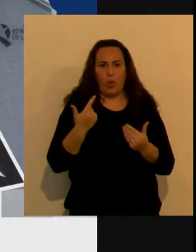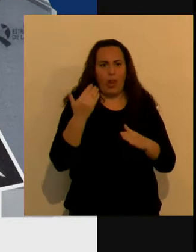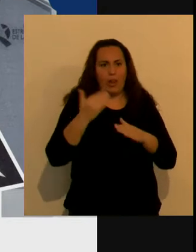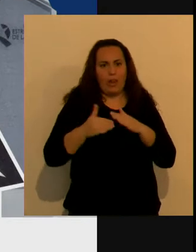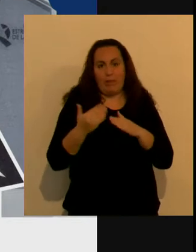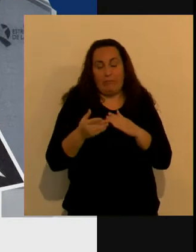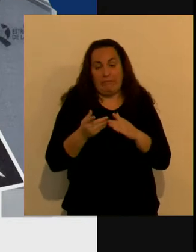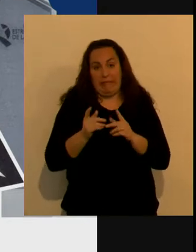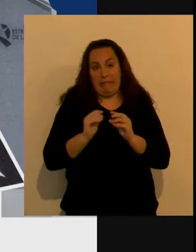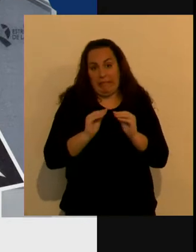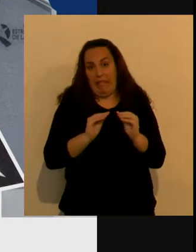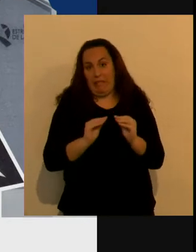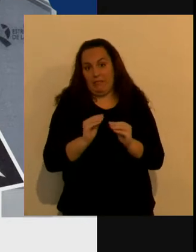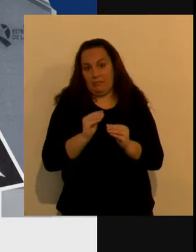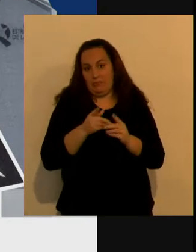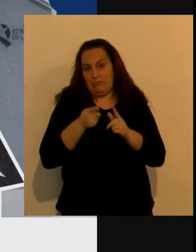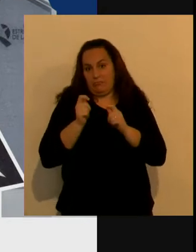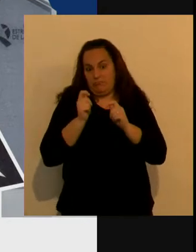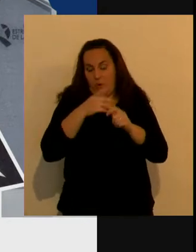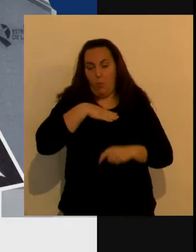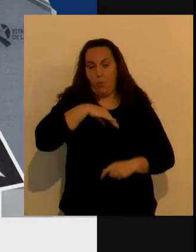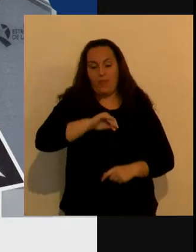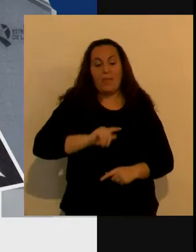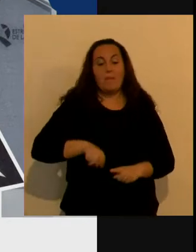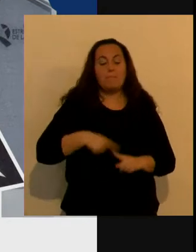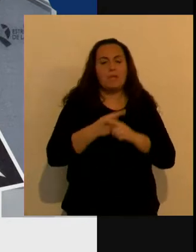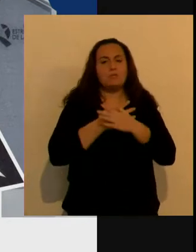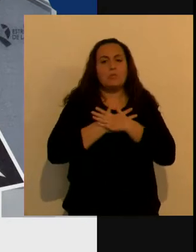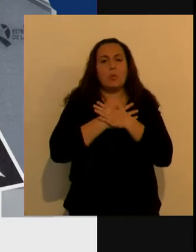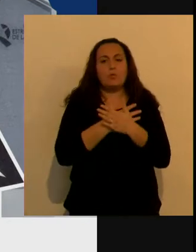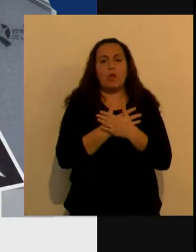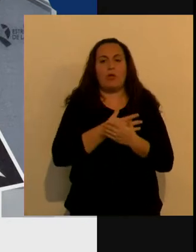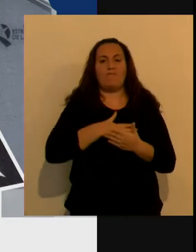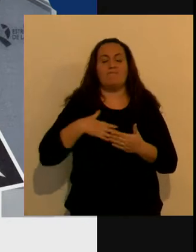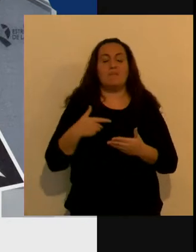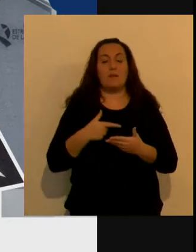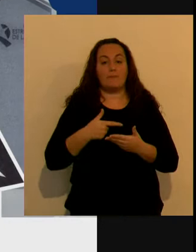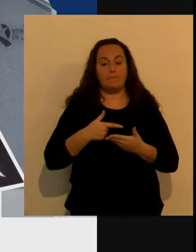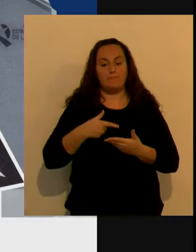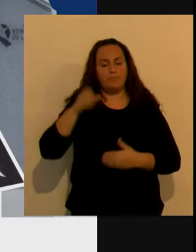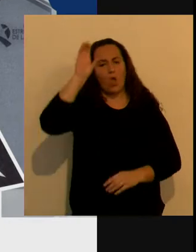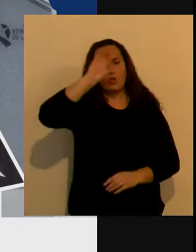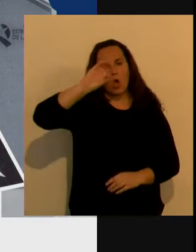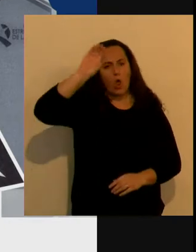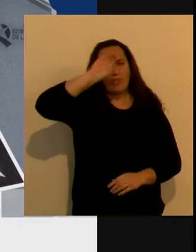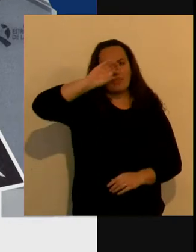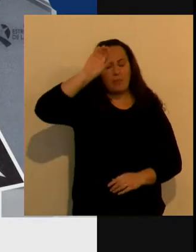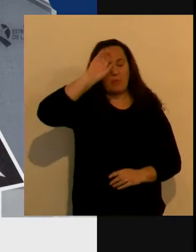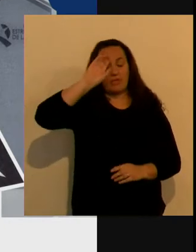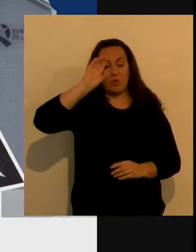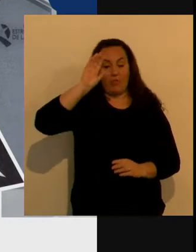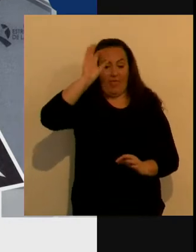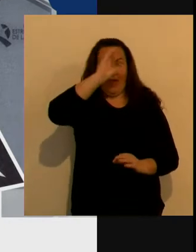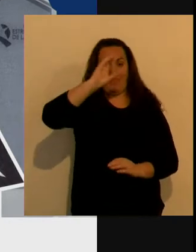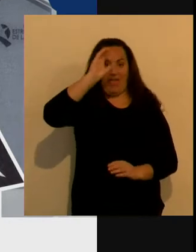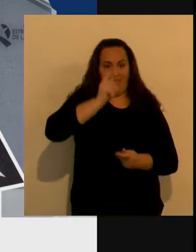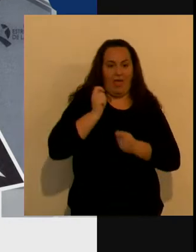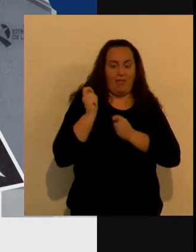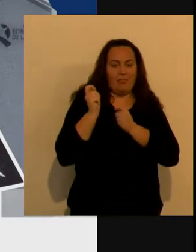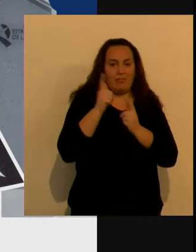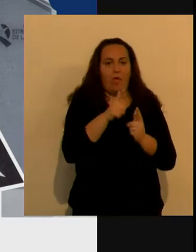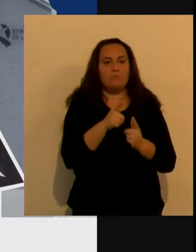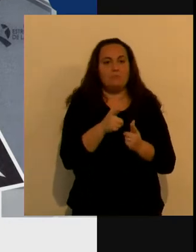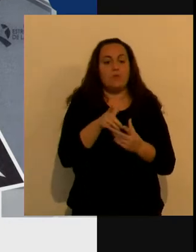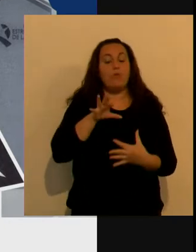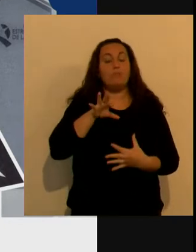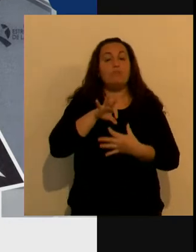le permiten y con la voluntad de fomentar el conocimiento científico vinculado con